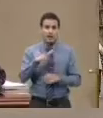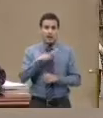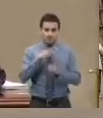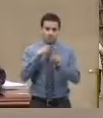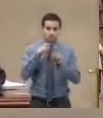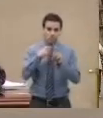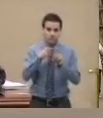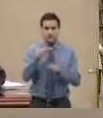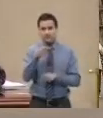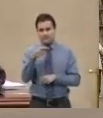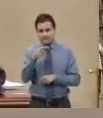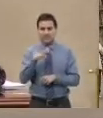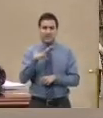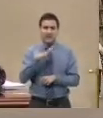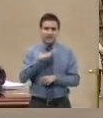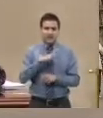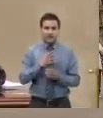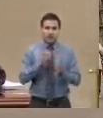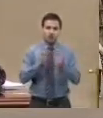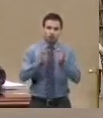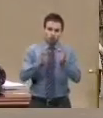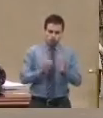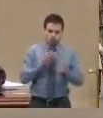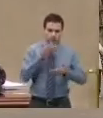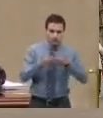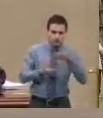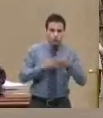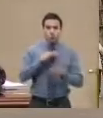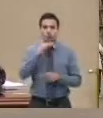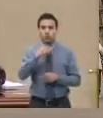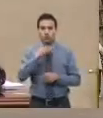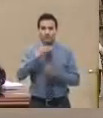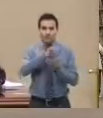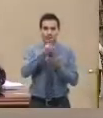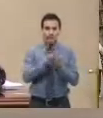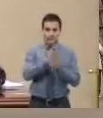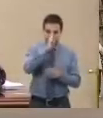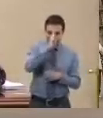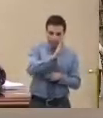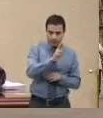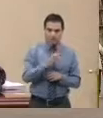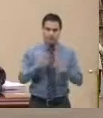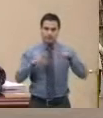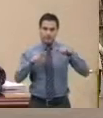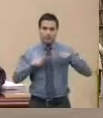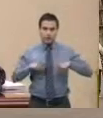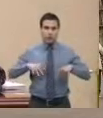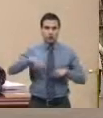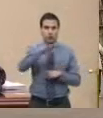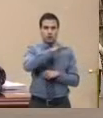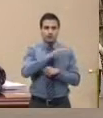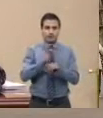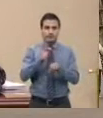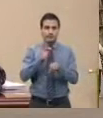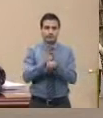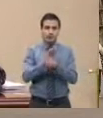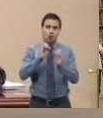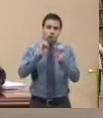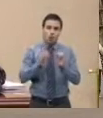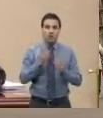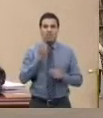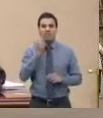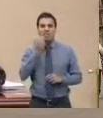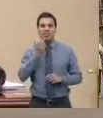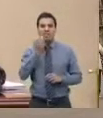malas, rectas o corruptas, respetuosas de la ley y a favor del interés público o arbitrarias y ambiciosas